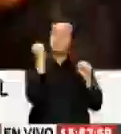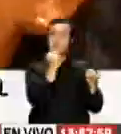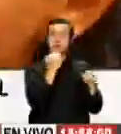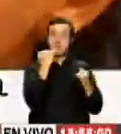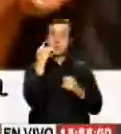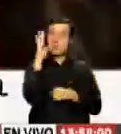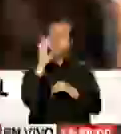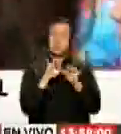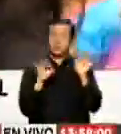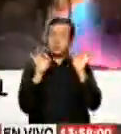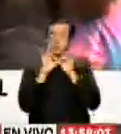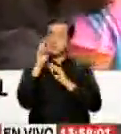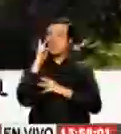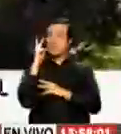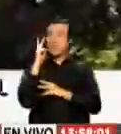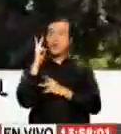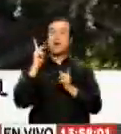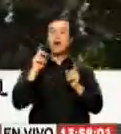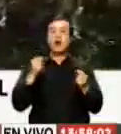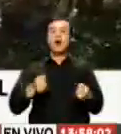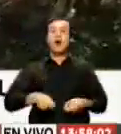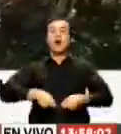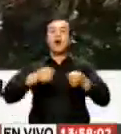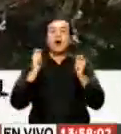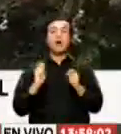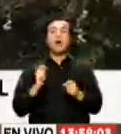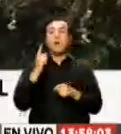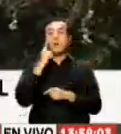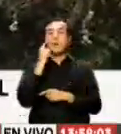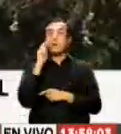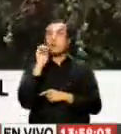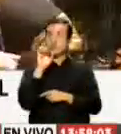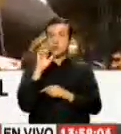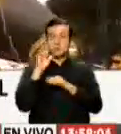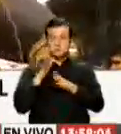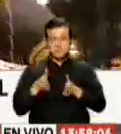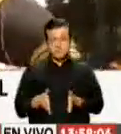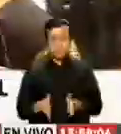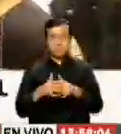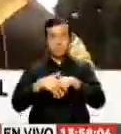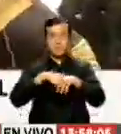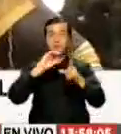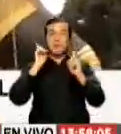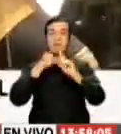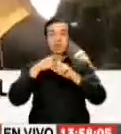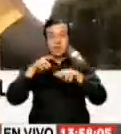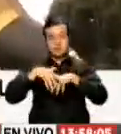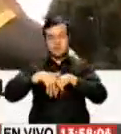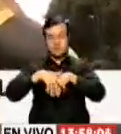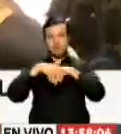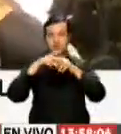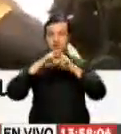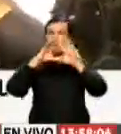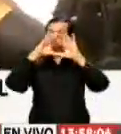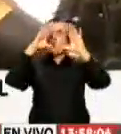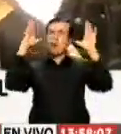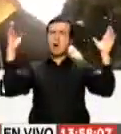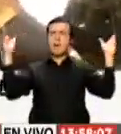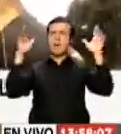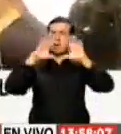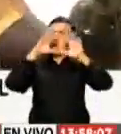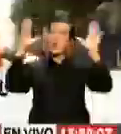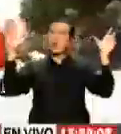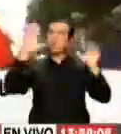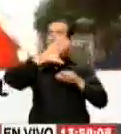más importante, que viene el carro Papá Noel. El World Holiday Parade se convirtió en el primer desfile de globos gigantes hecho en el puerto